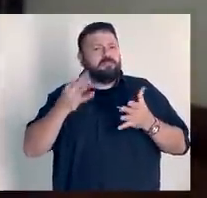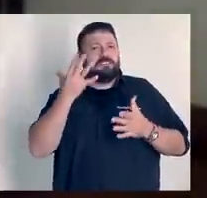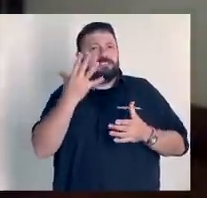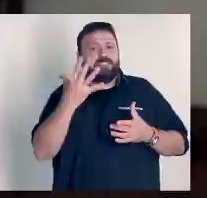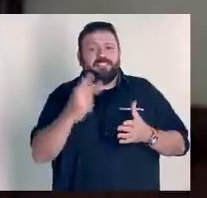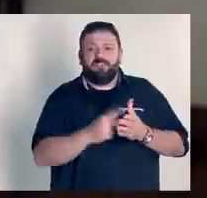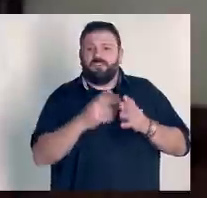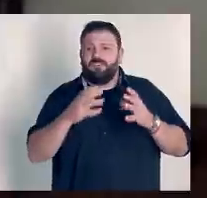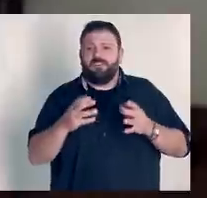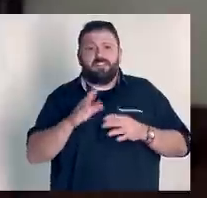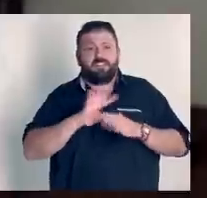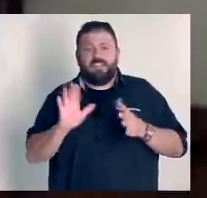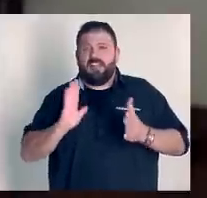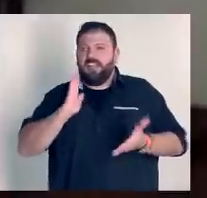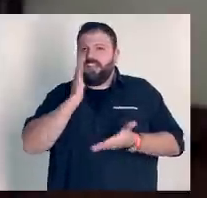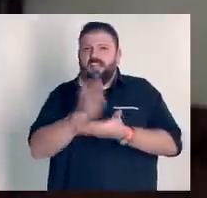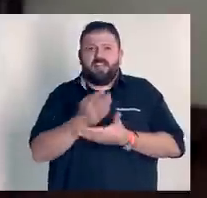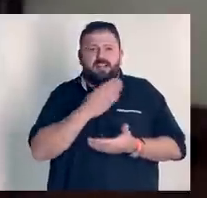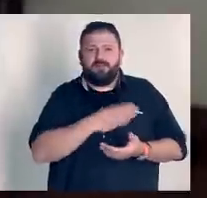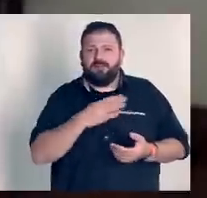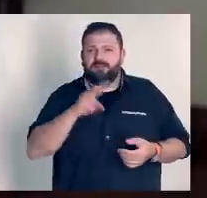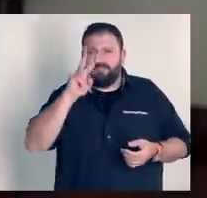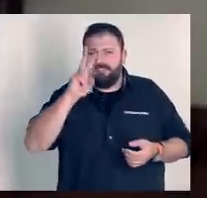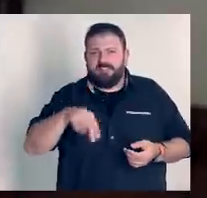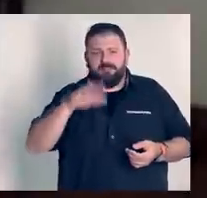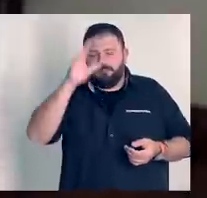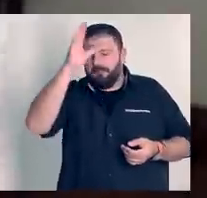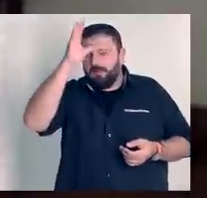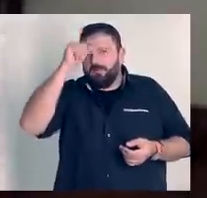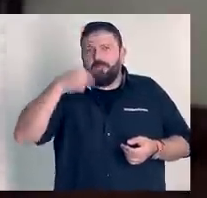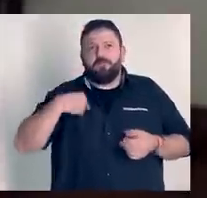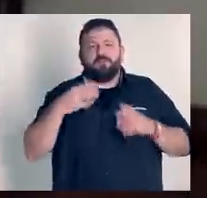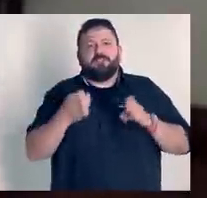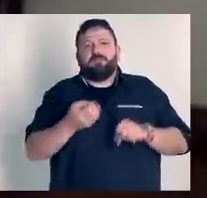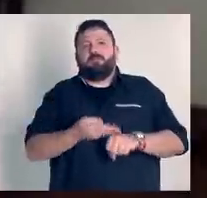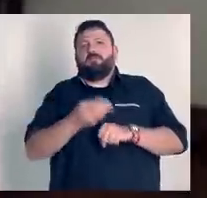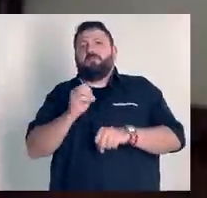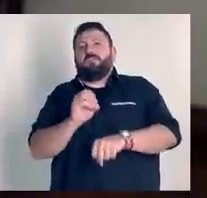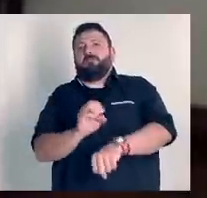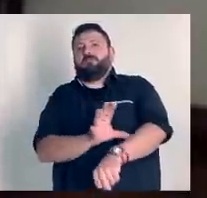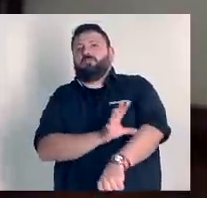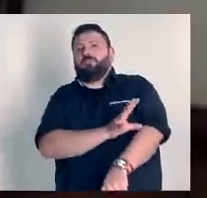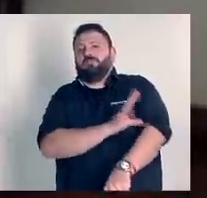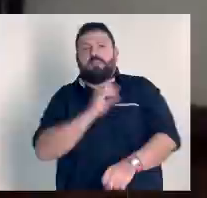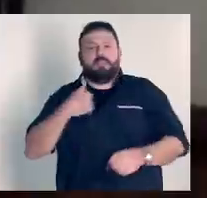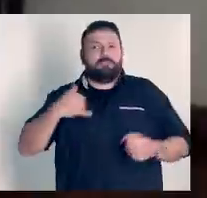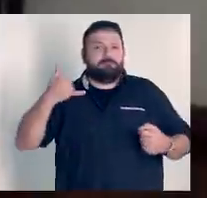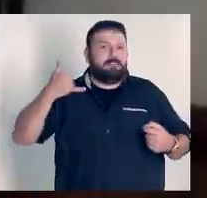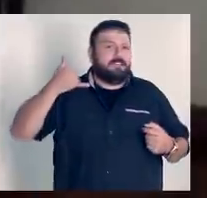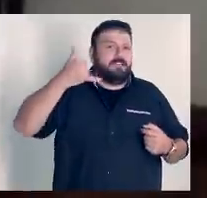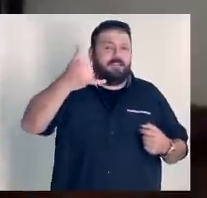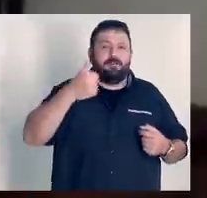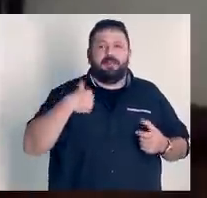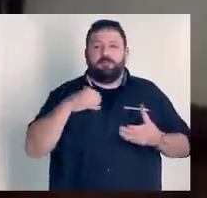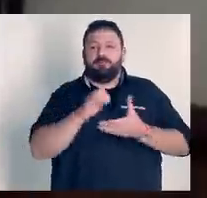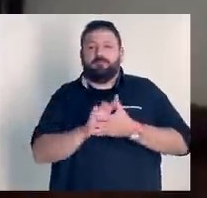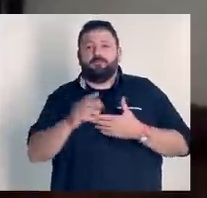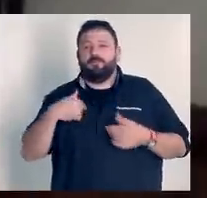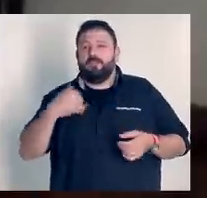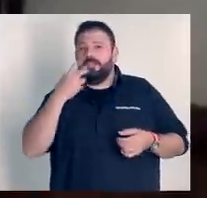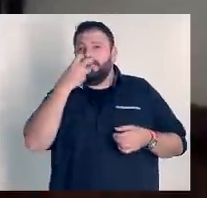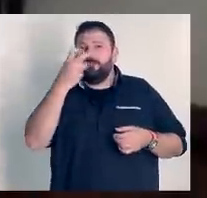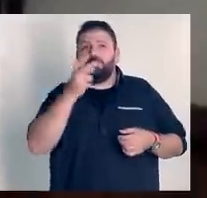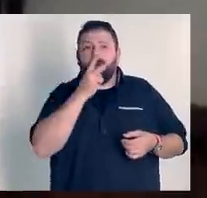baño por montones, me acuerdo que era tanta mi emoción, le hablé a mi esposo, estábamos en casa de mis papás, que ahí vivíamos, y le gritaba yo desde el segundo